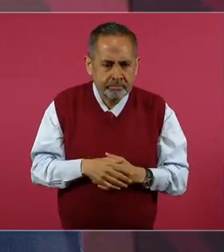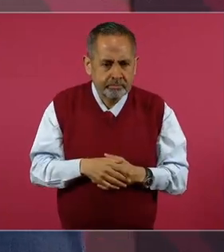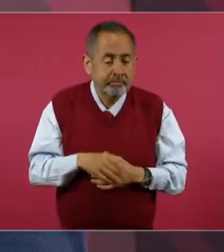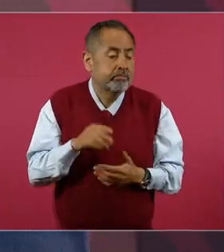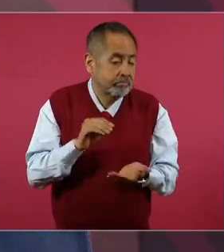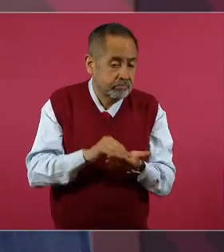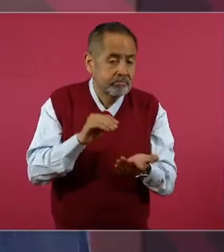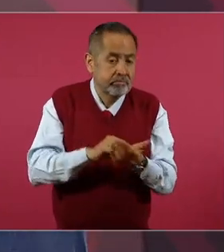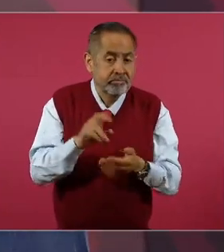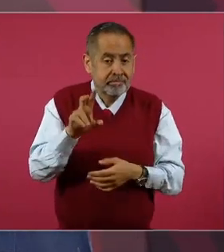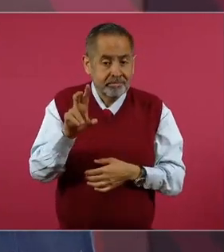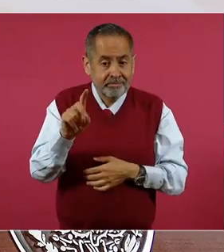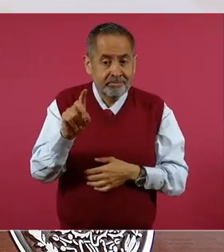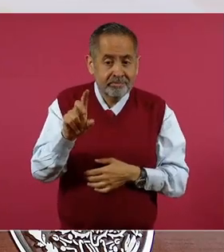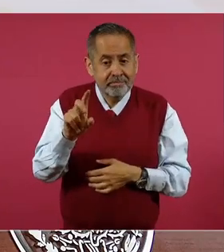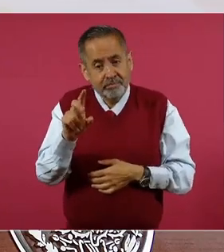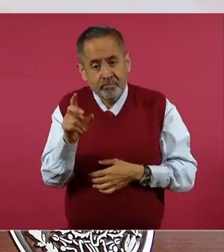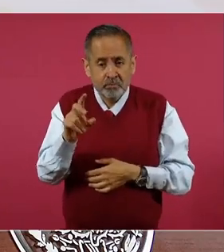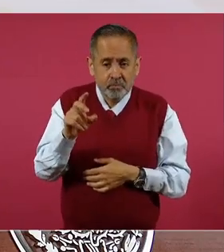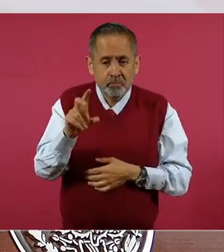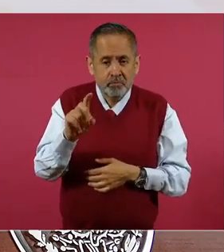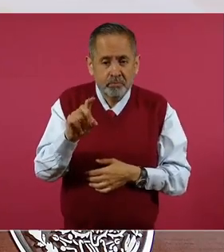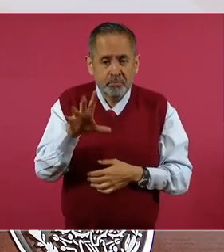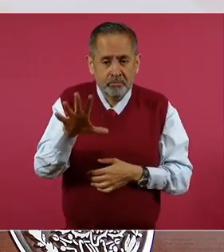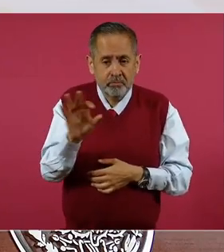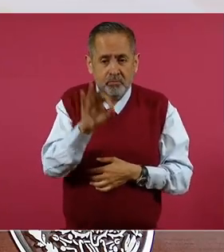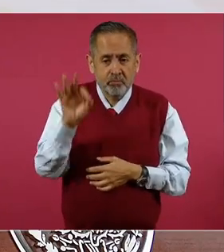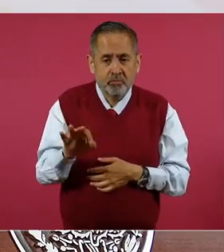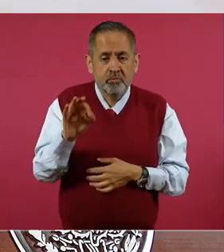Todavía un 30-35% de la población